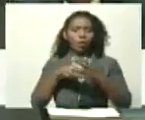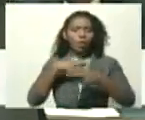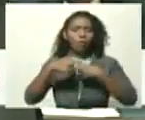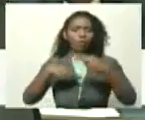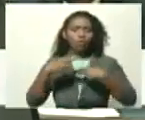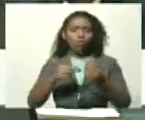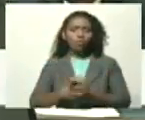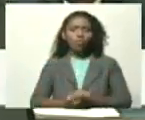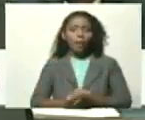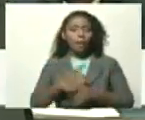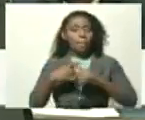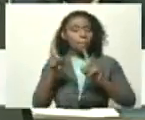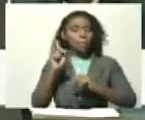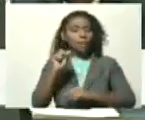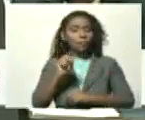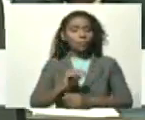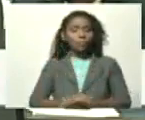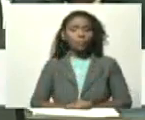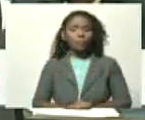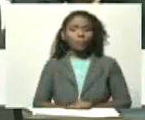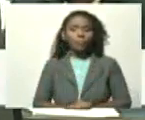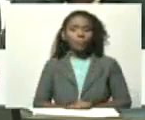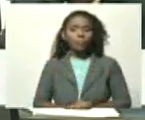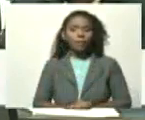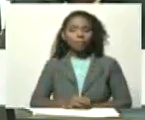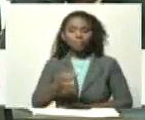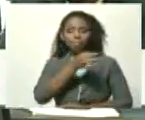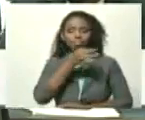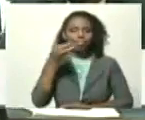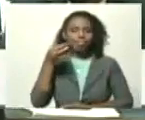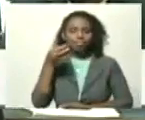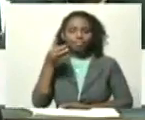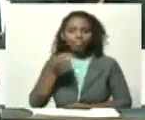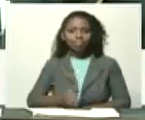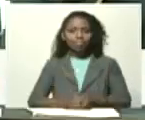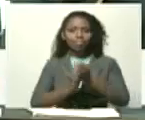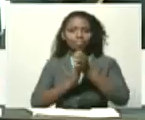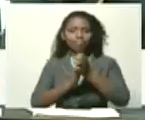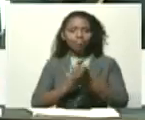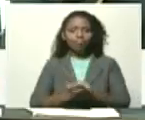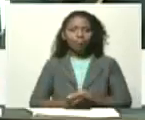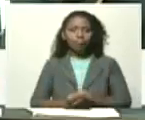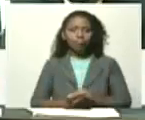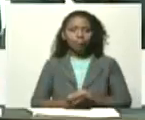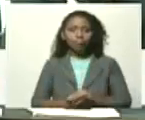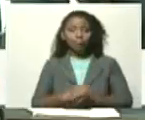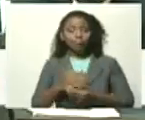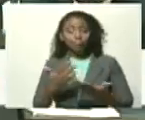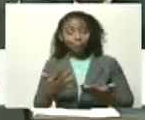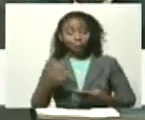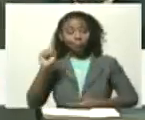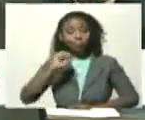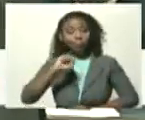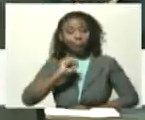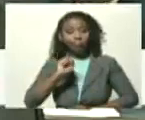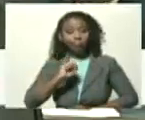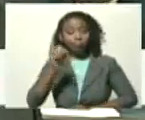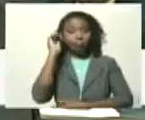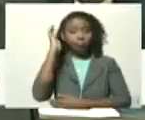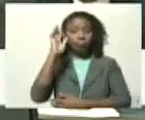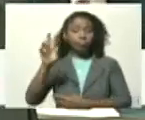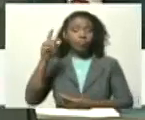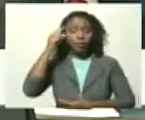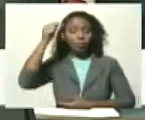revolucionaria, pero también de la excelente dirección. Y si bien es cierto, el Parlamento en el día de